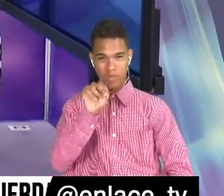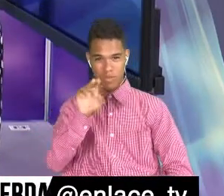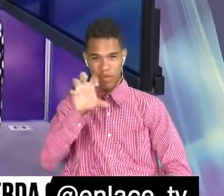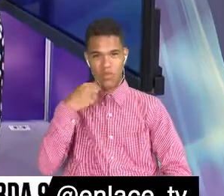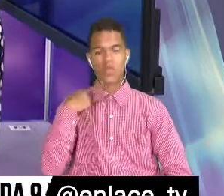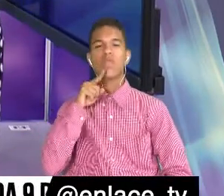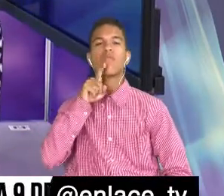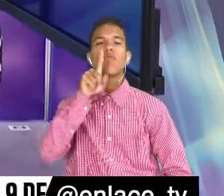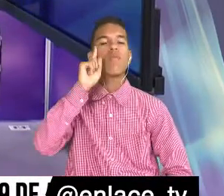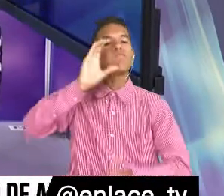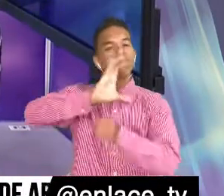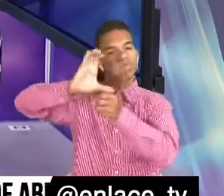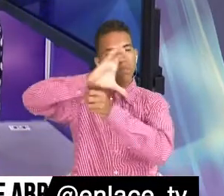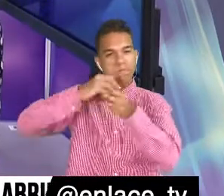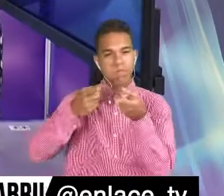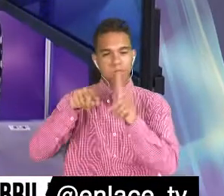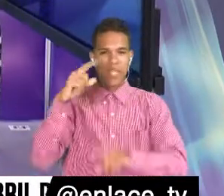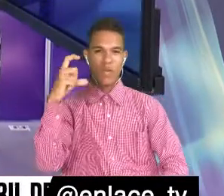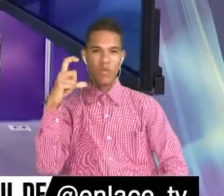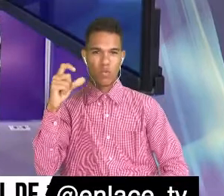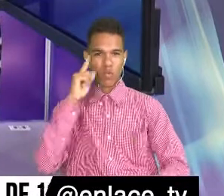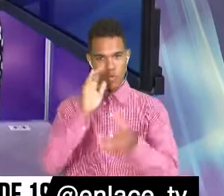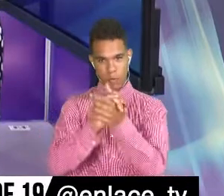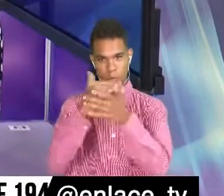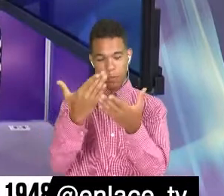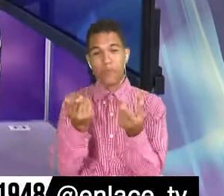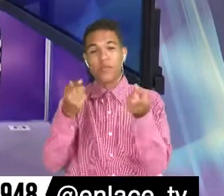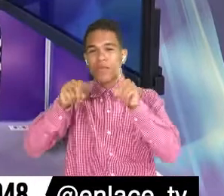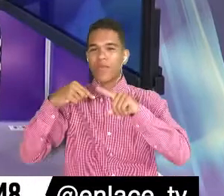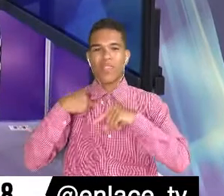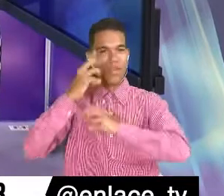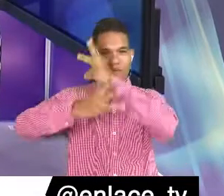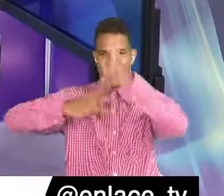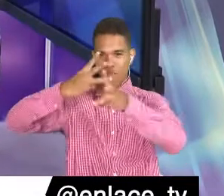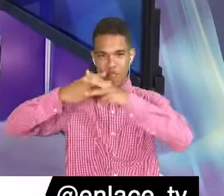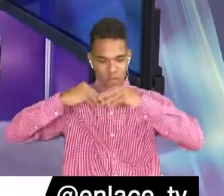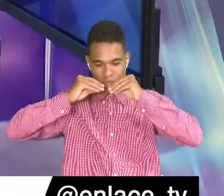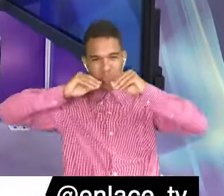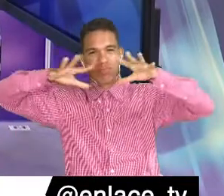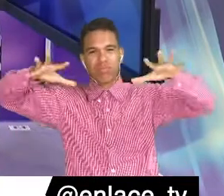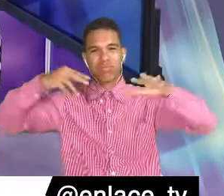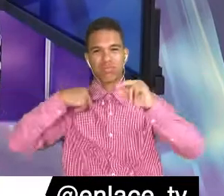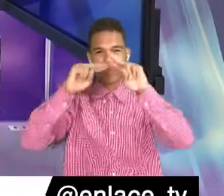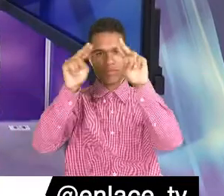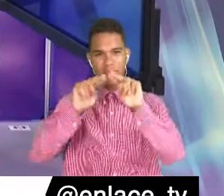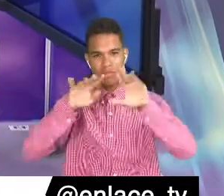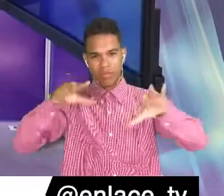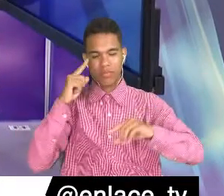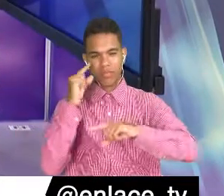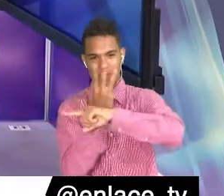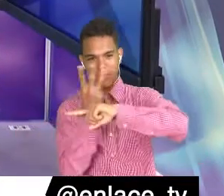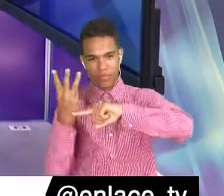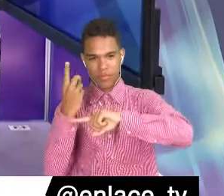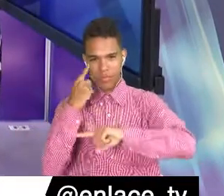Bucaramanga y Cúcuta. Saludamos a quienes nos ven también desde cualquier parte del mundo a través de la señal en vivo en